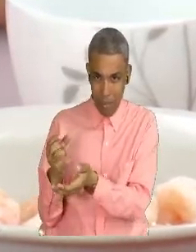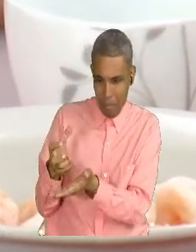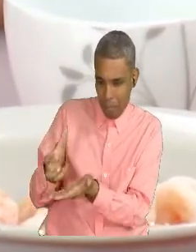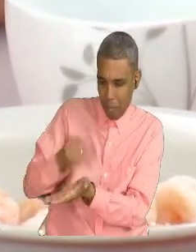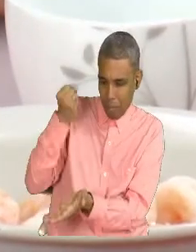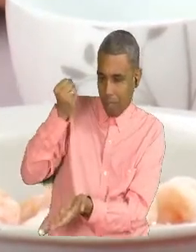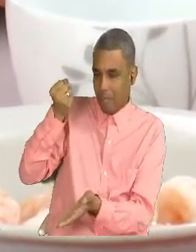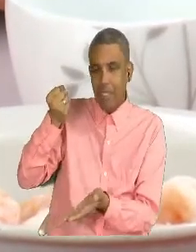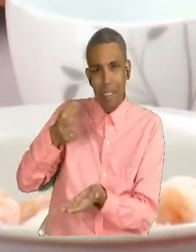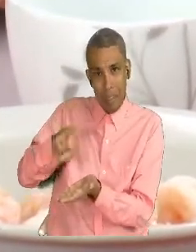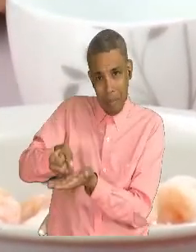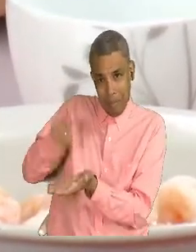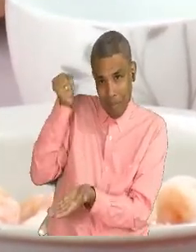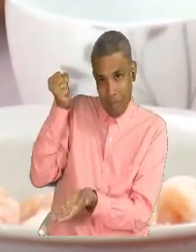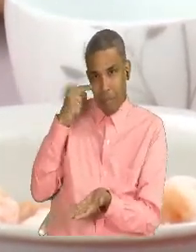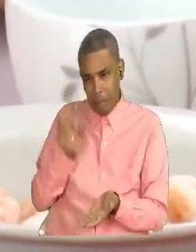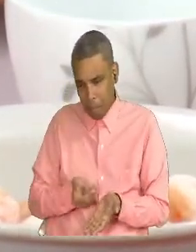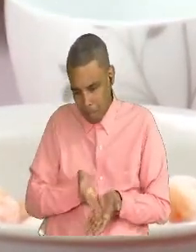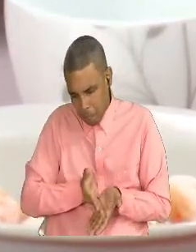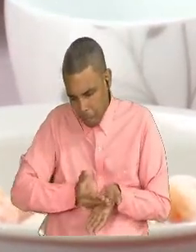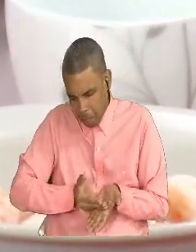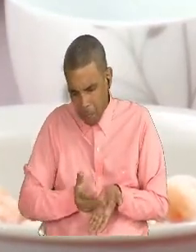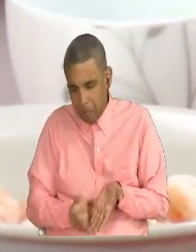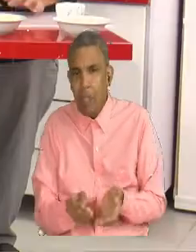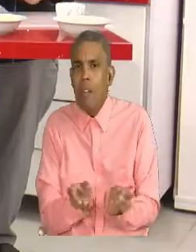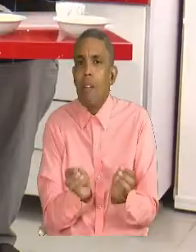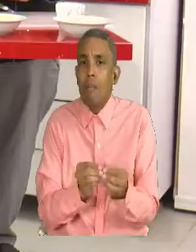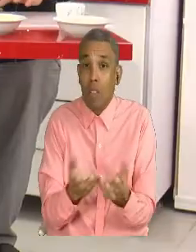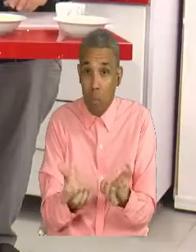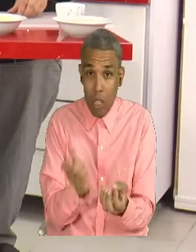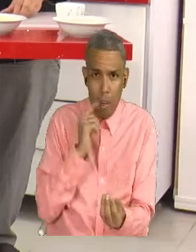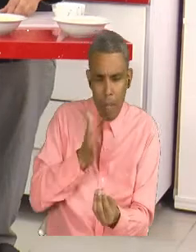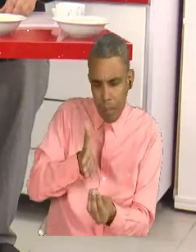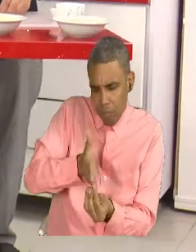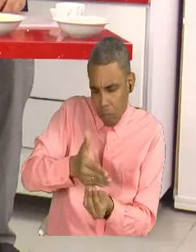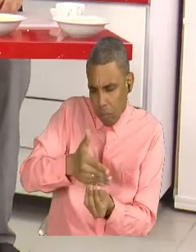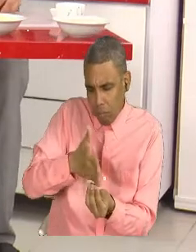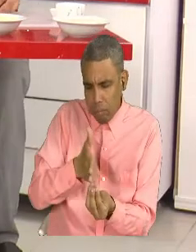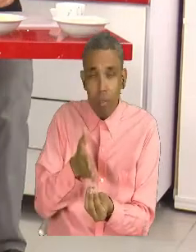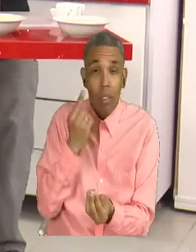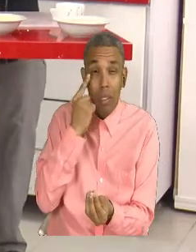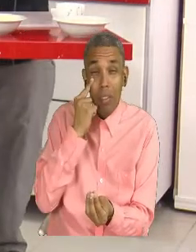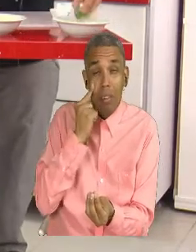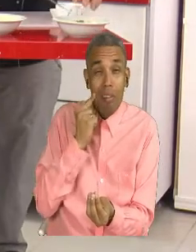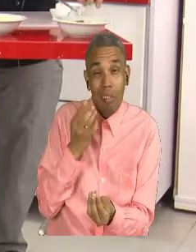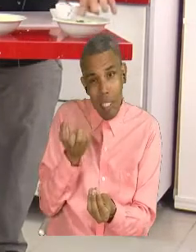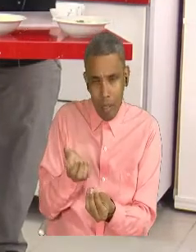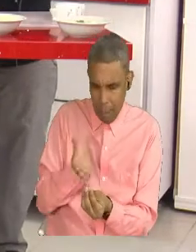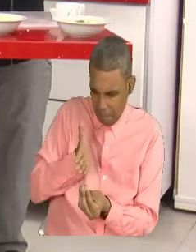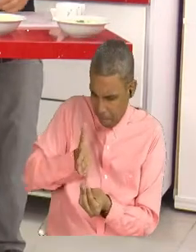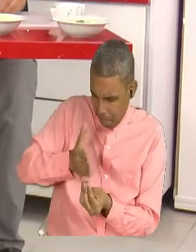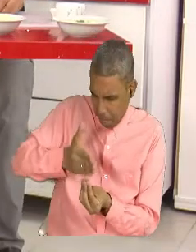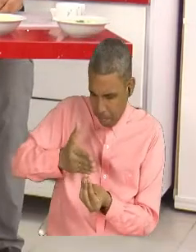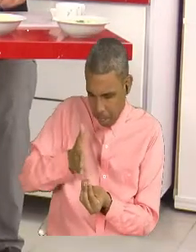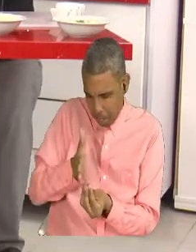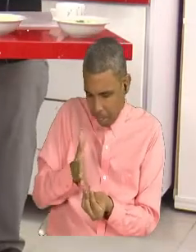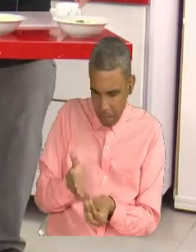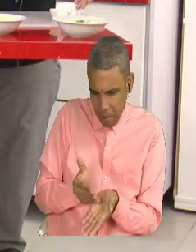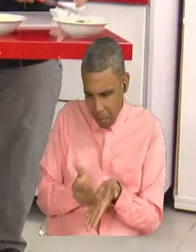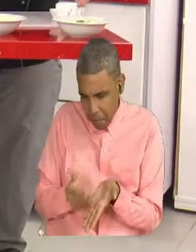Okay. Si desean adicionarle cebollita picadita también para que quede como un cevichito y los sabores sean